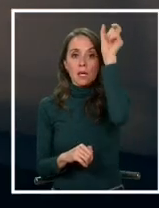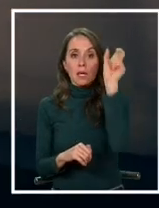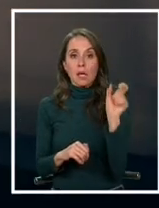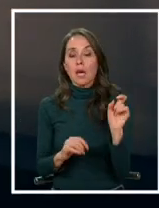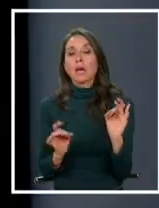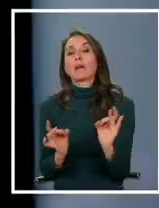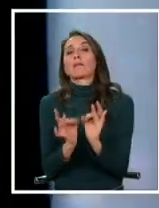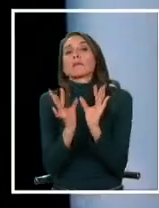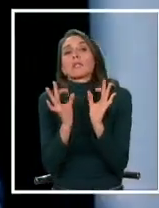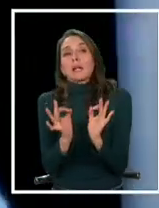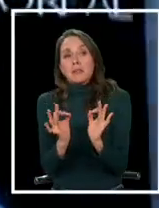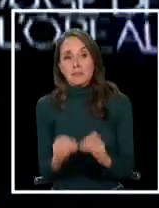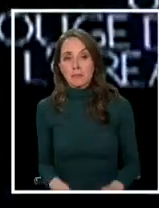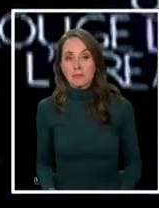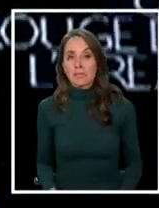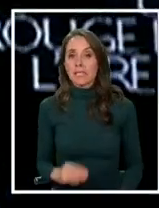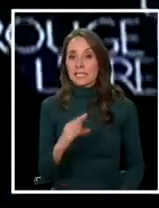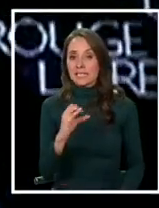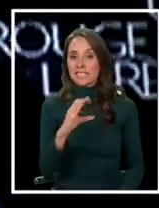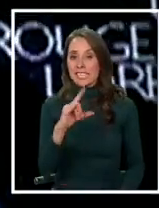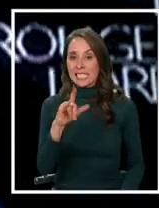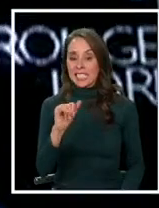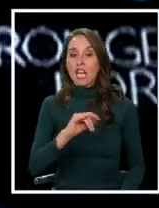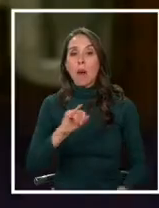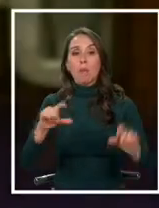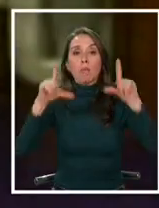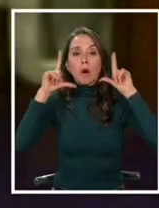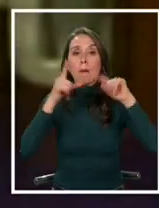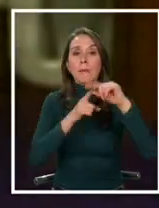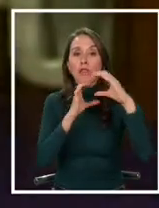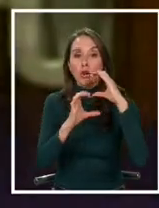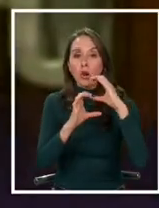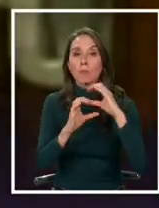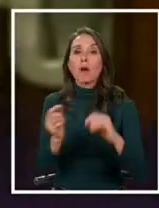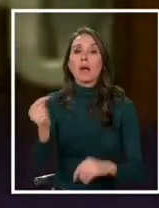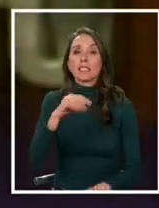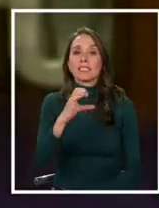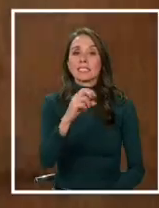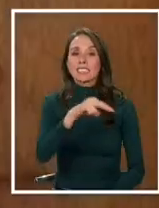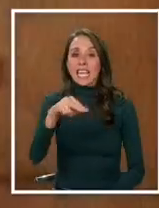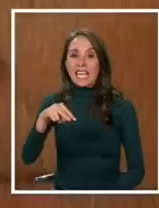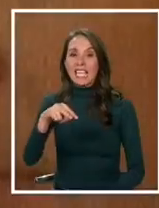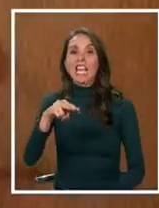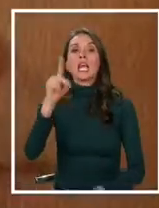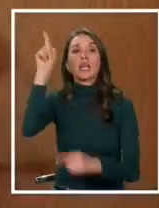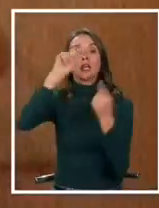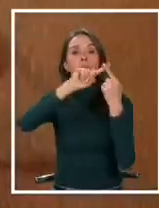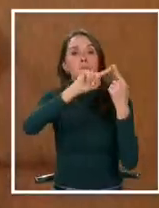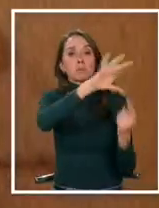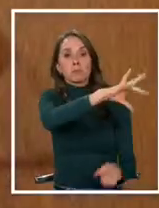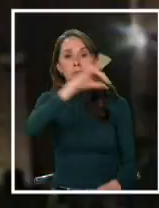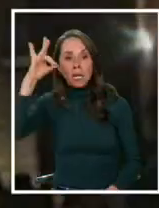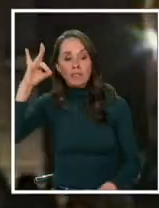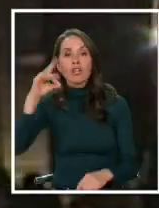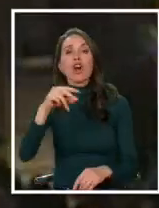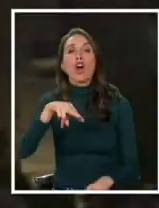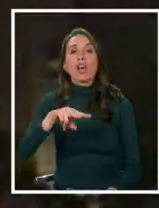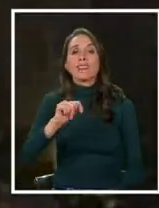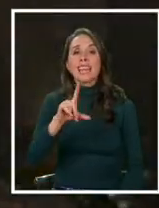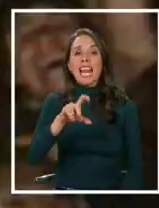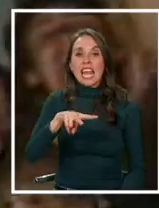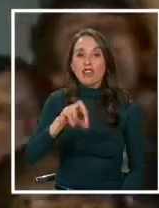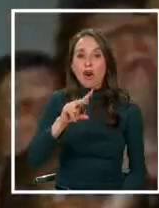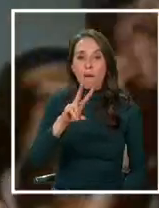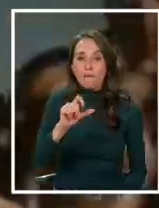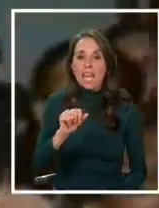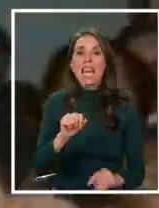mera coincidencia Cecilia seguiría en los medios vendría CNN las telenovelas las comunicaciones un matrimonio y una